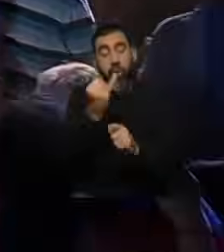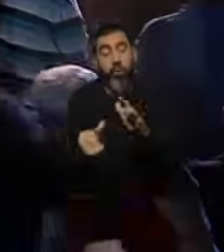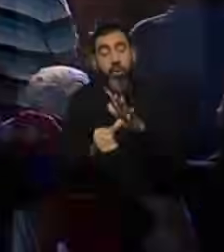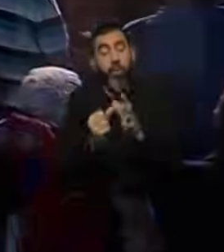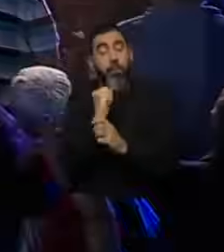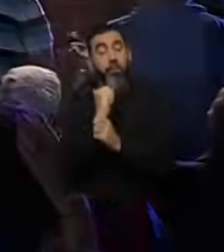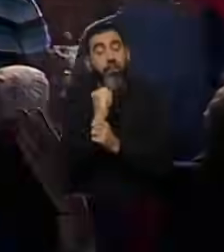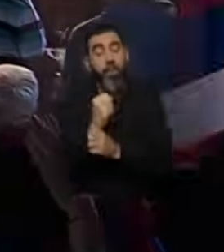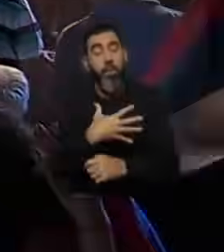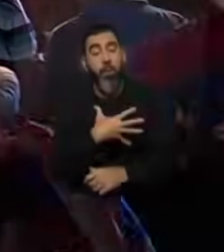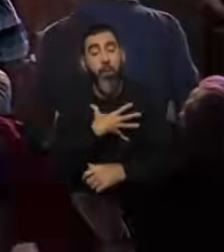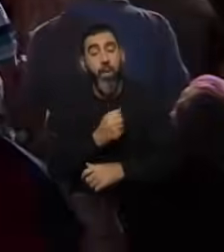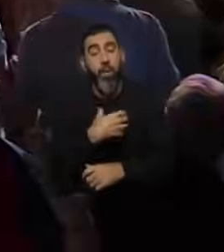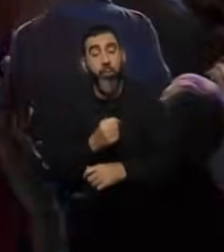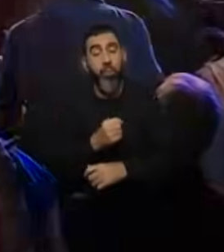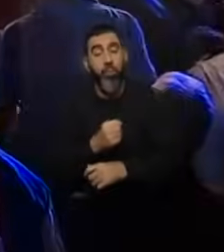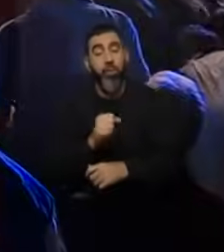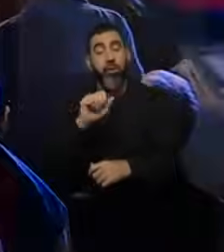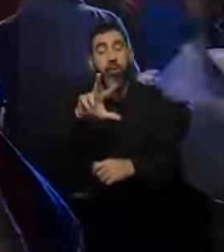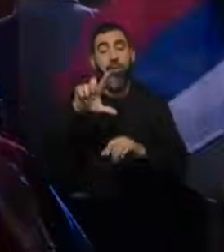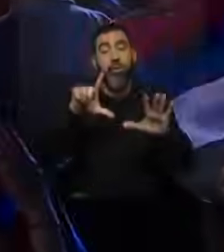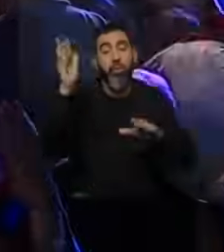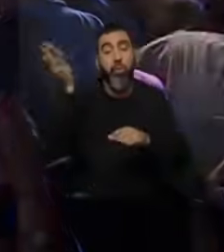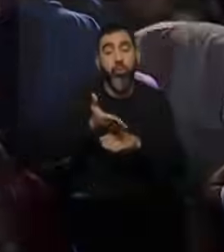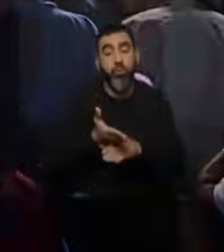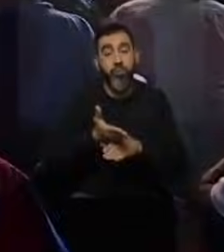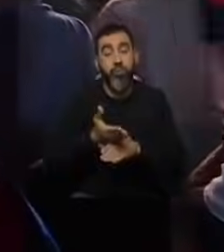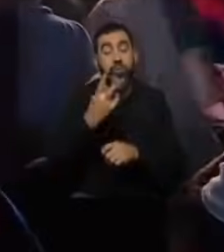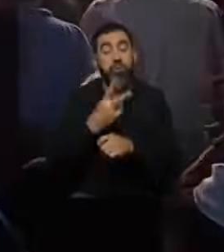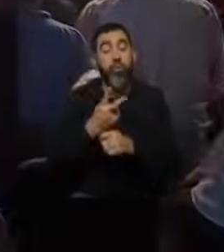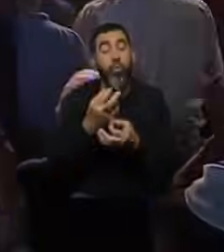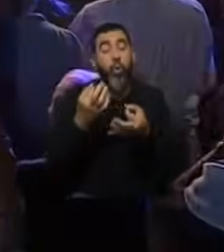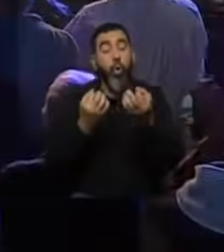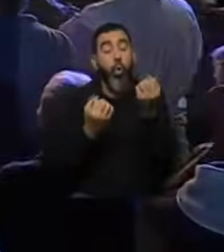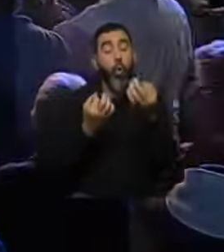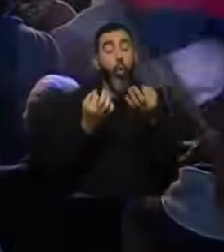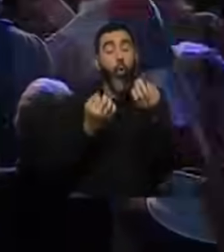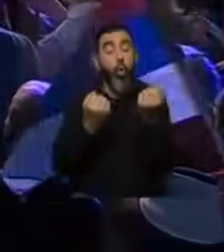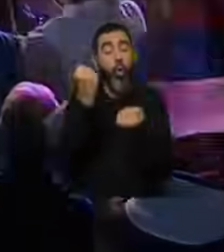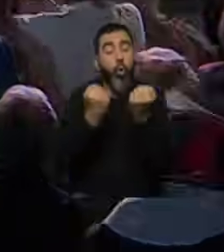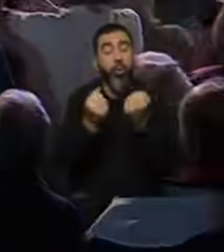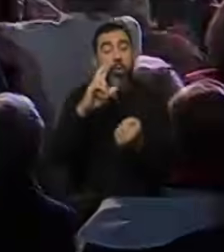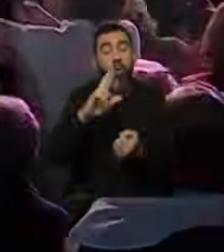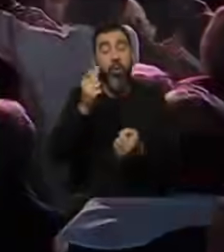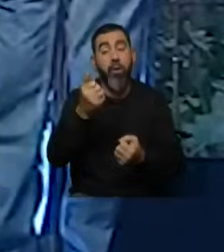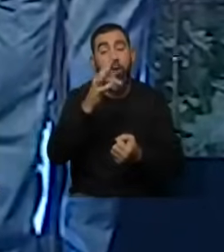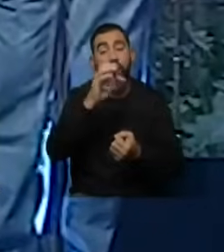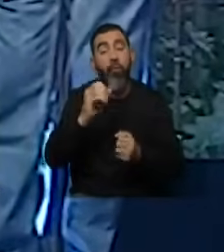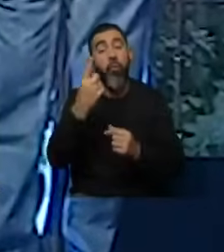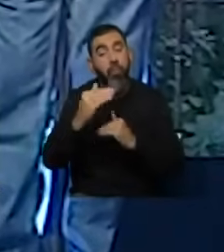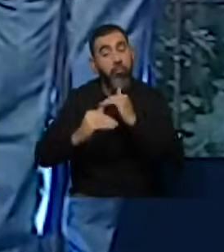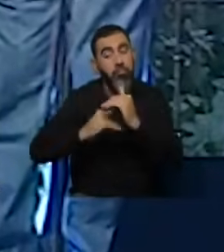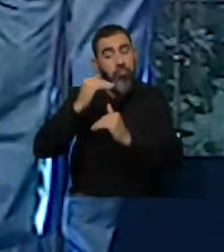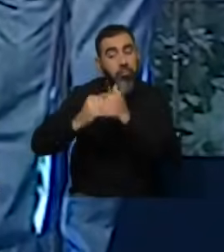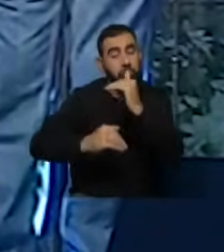preferencias en filas del partido Nacional con 37 por seguido por la economista Laura rafo con 29 Aunque siendo con intención